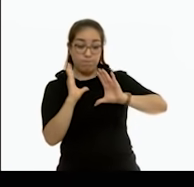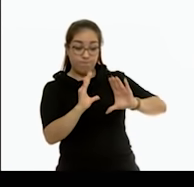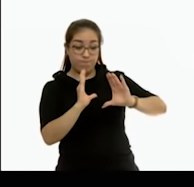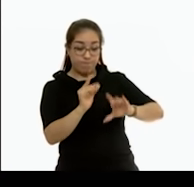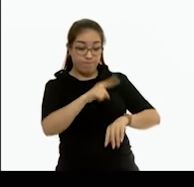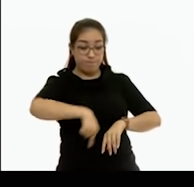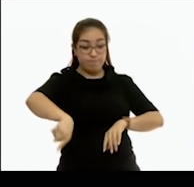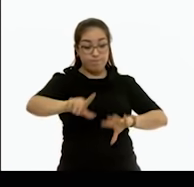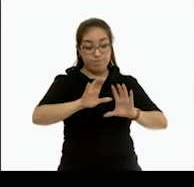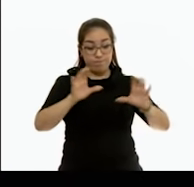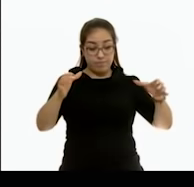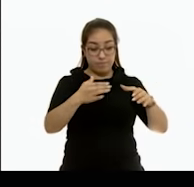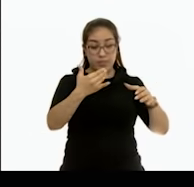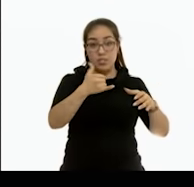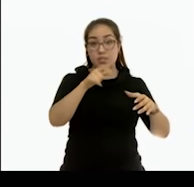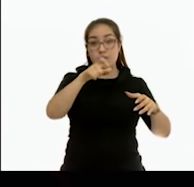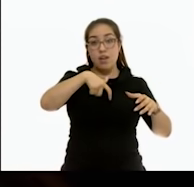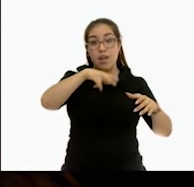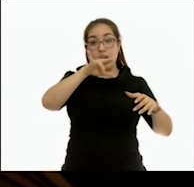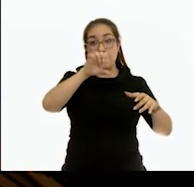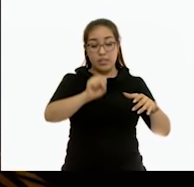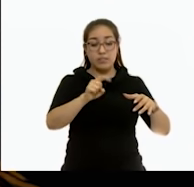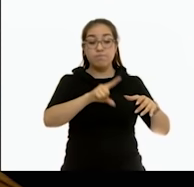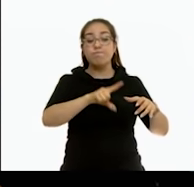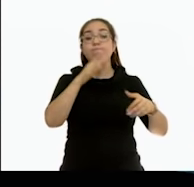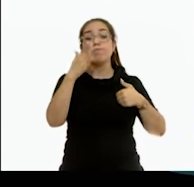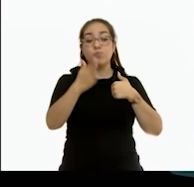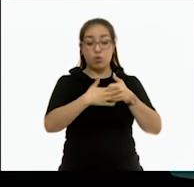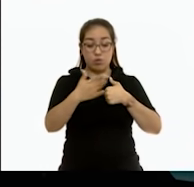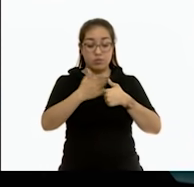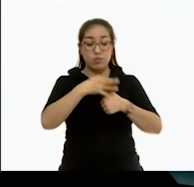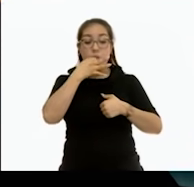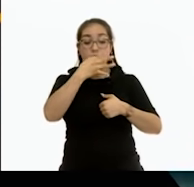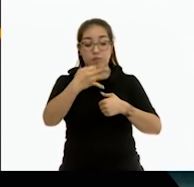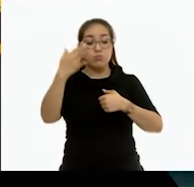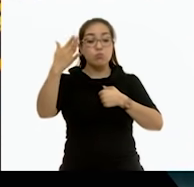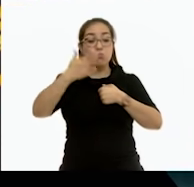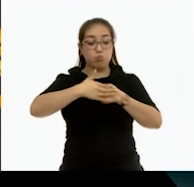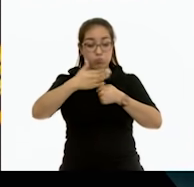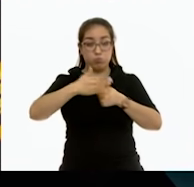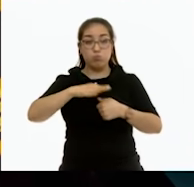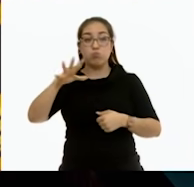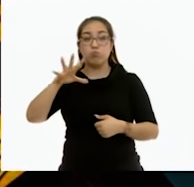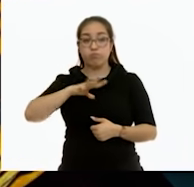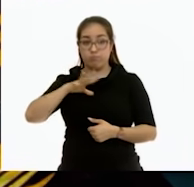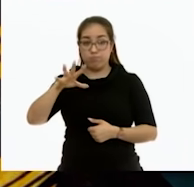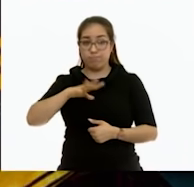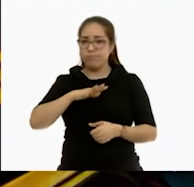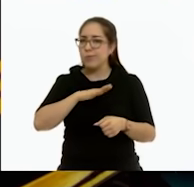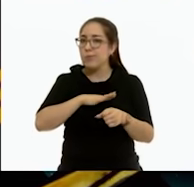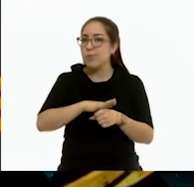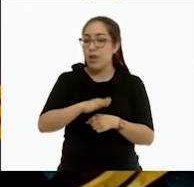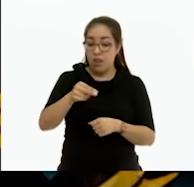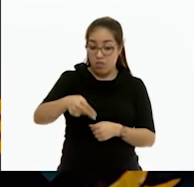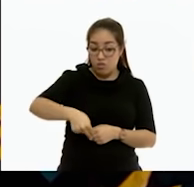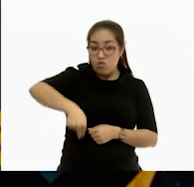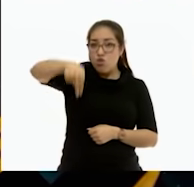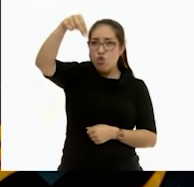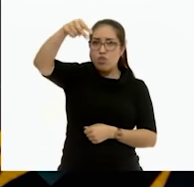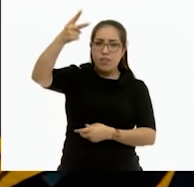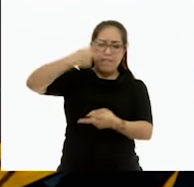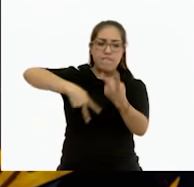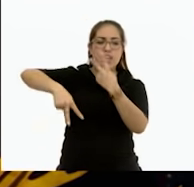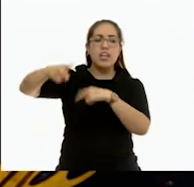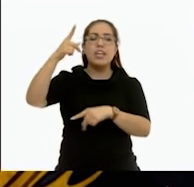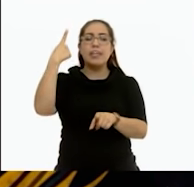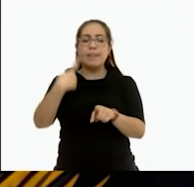una yasim mastak, ukanor de betana, pua ania po anemda, sungwa chisimajik